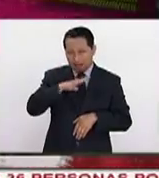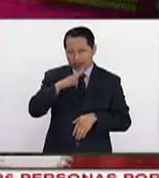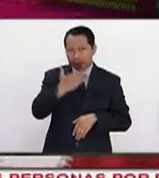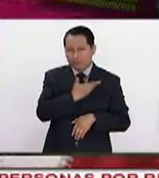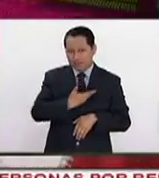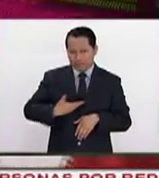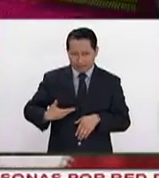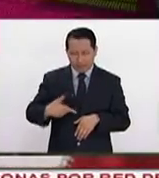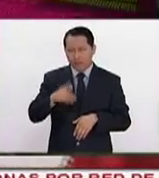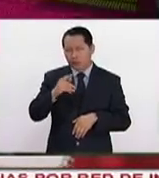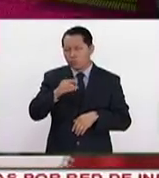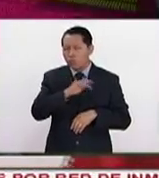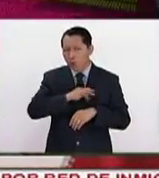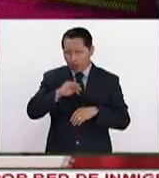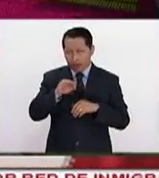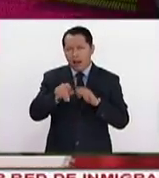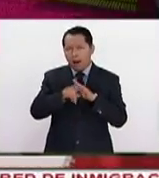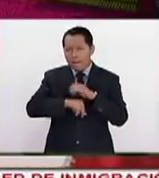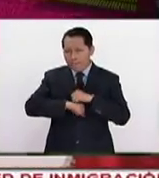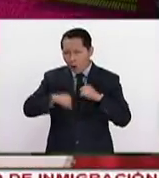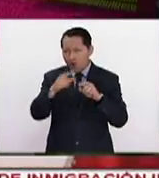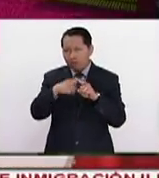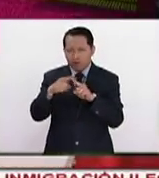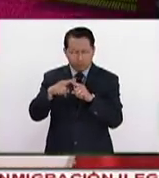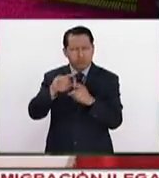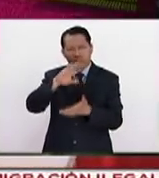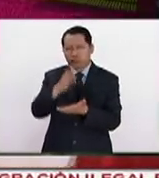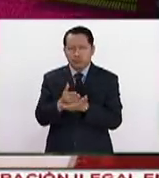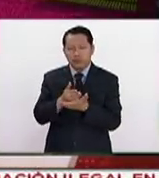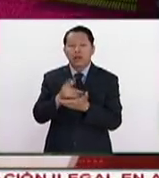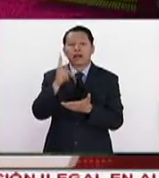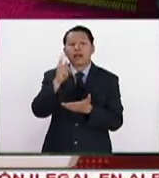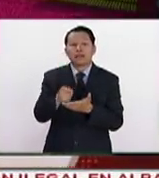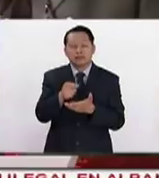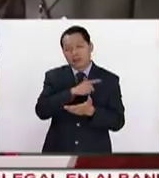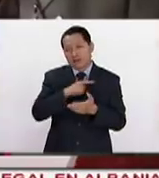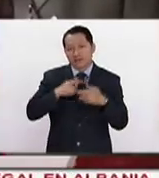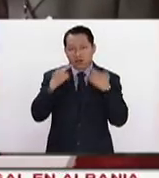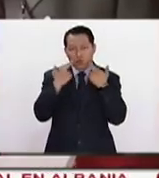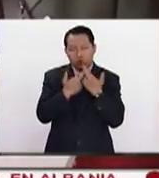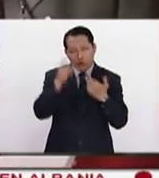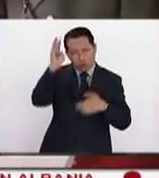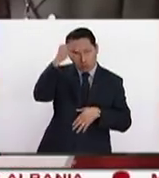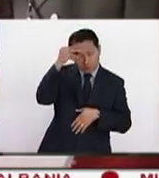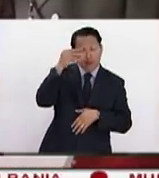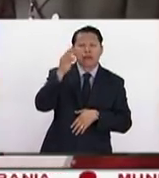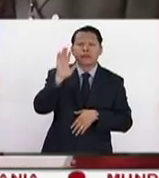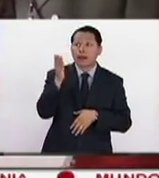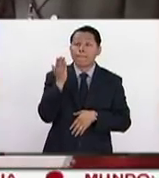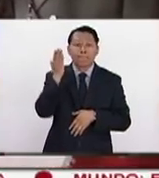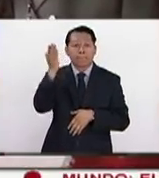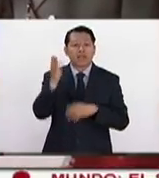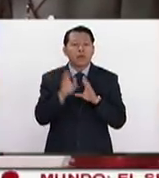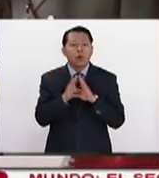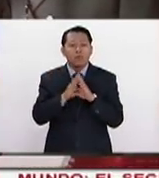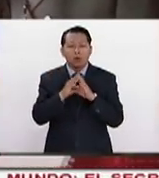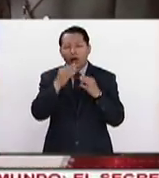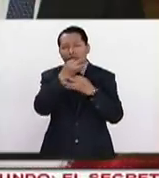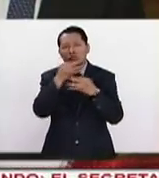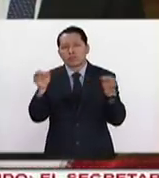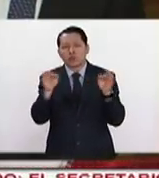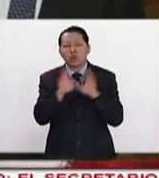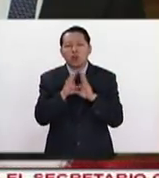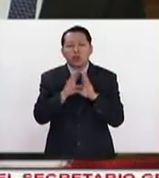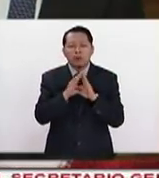reunión con el presidente de los Estados Unidos, Donald Trump. La canciller surcoreana indicó que ha solicitado a Kim Jong-un haga públicos y en